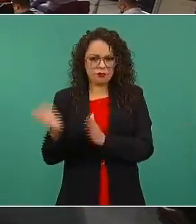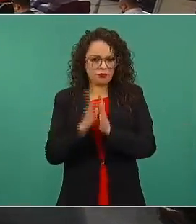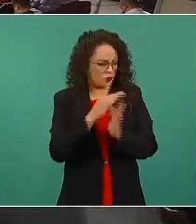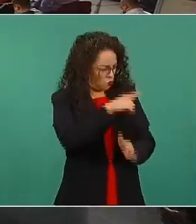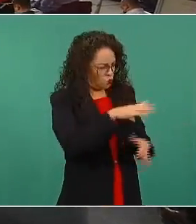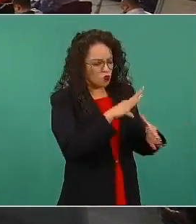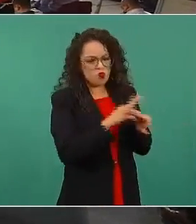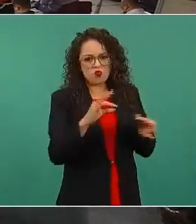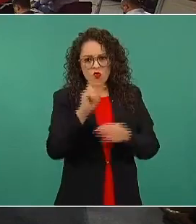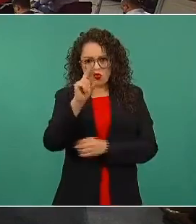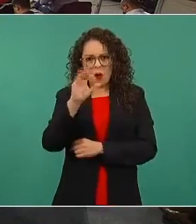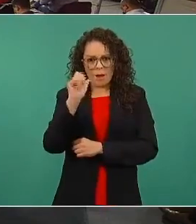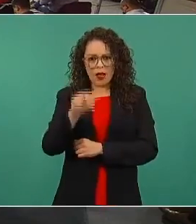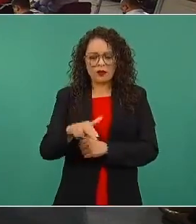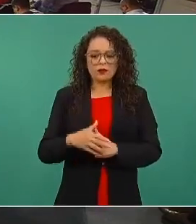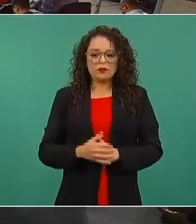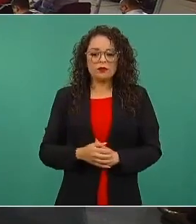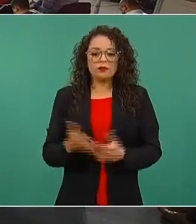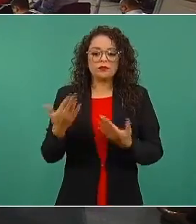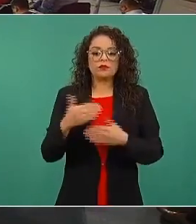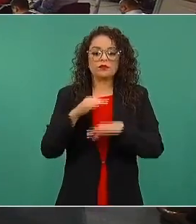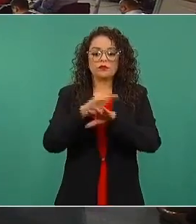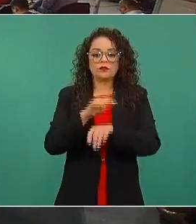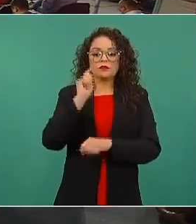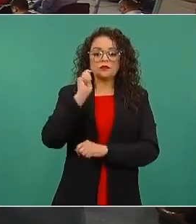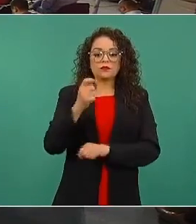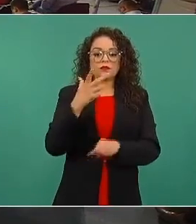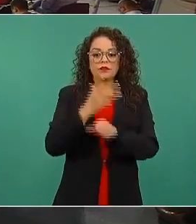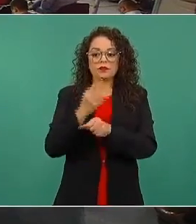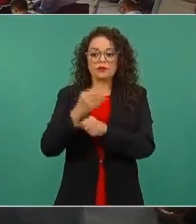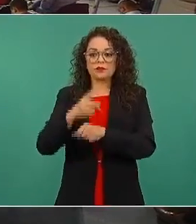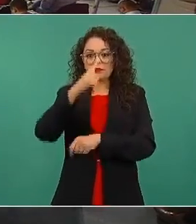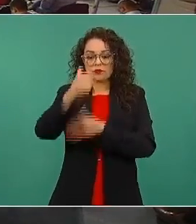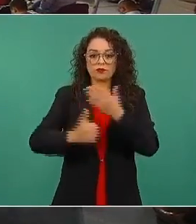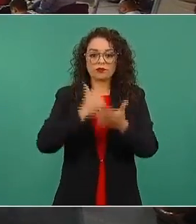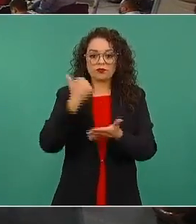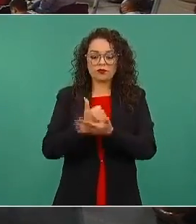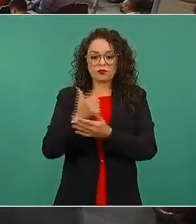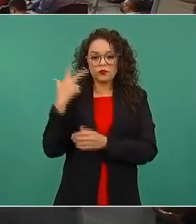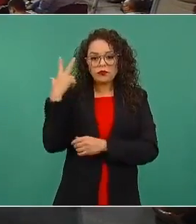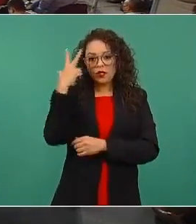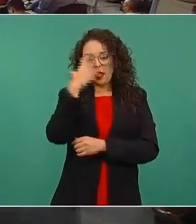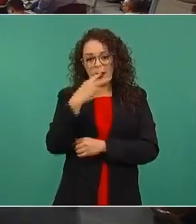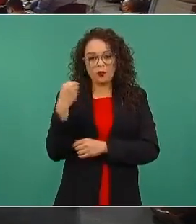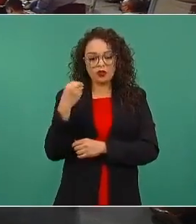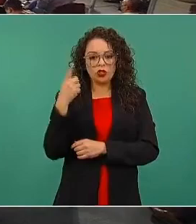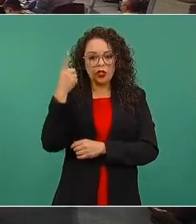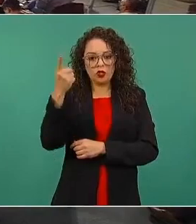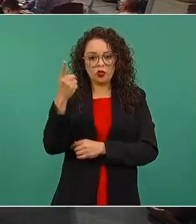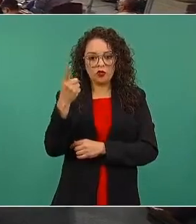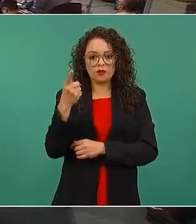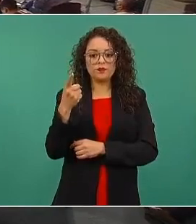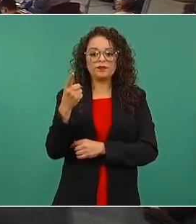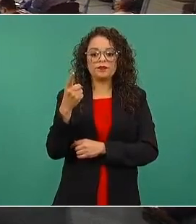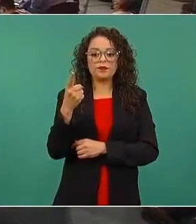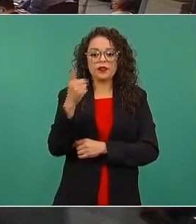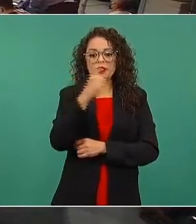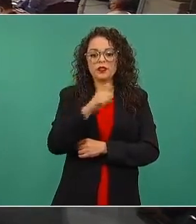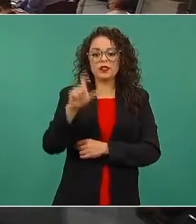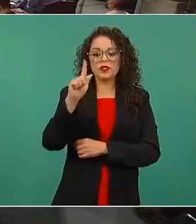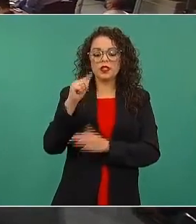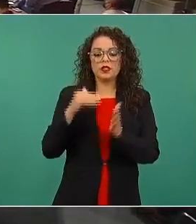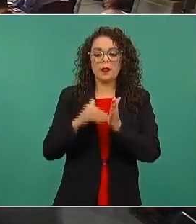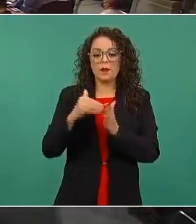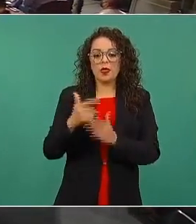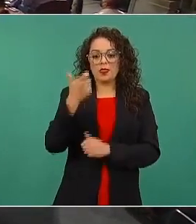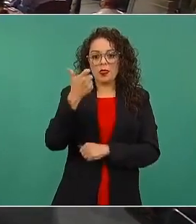Gracias, señor presidente. En relación a los trabajos que se realizaron en la ciudad de Hermosillo, se transfirieron más de 170 millones